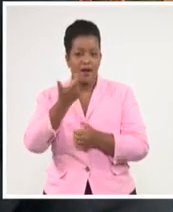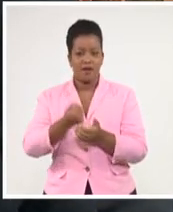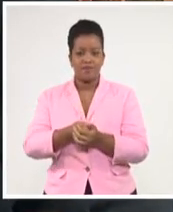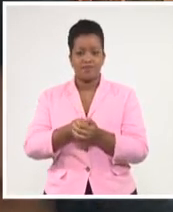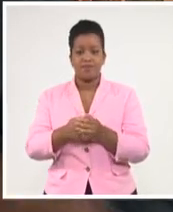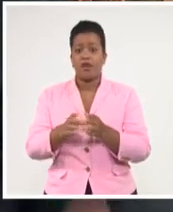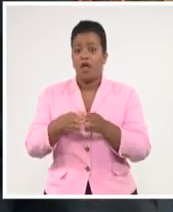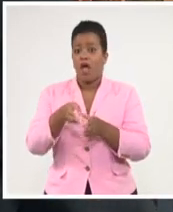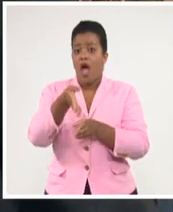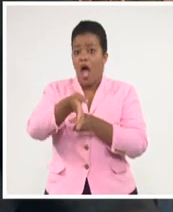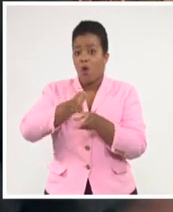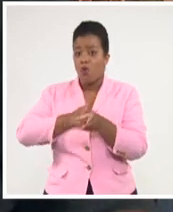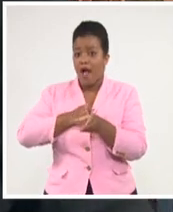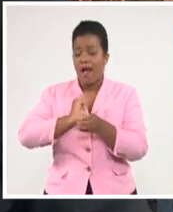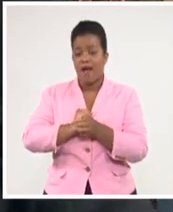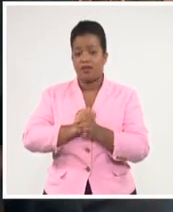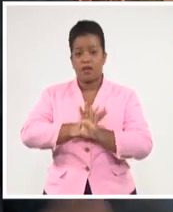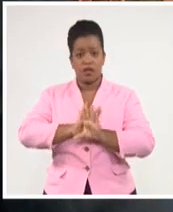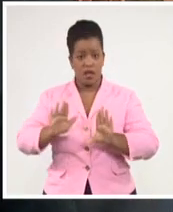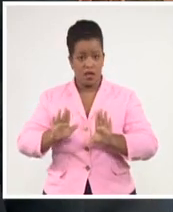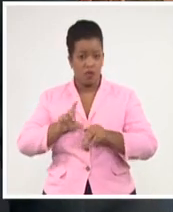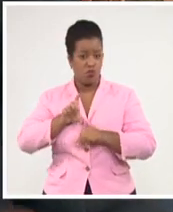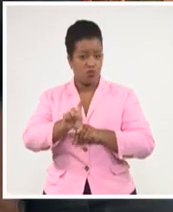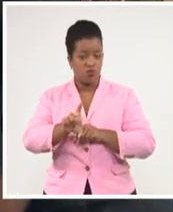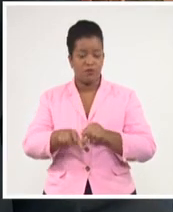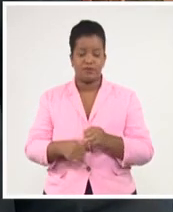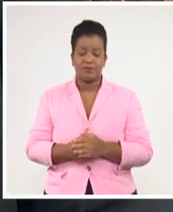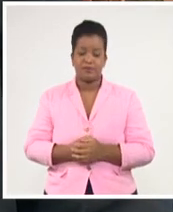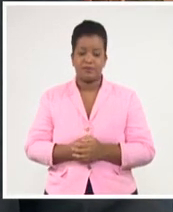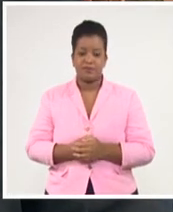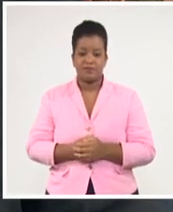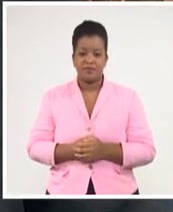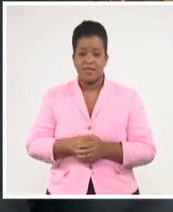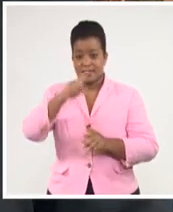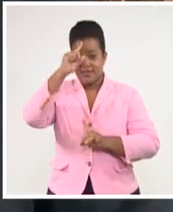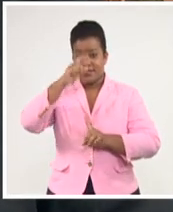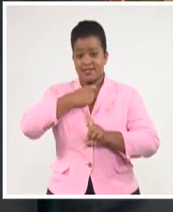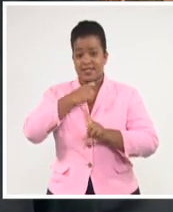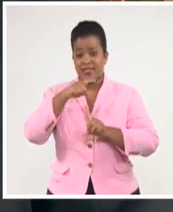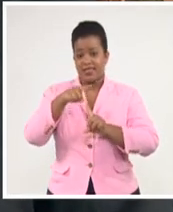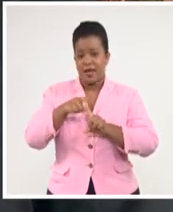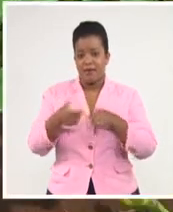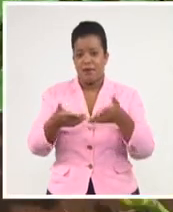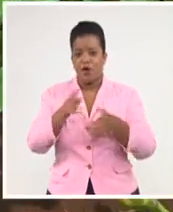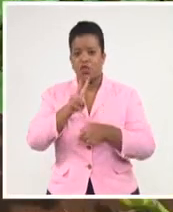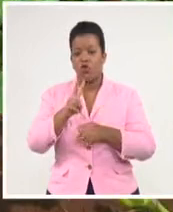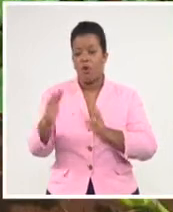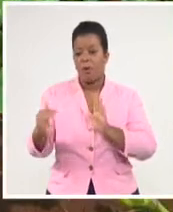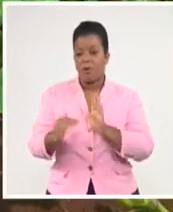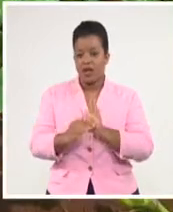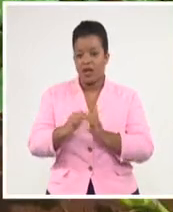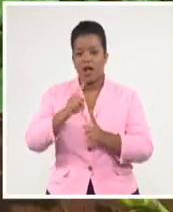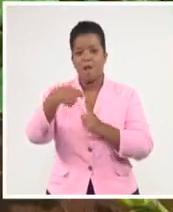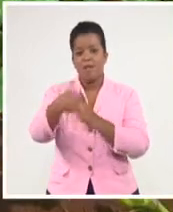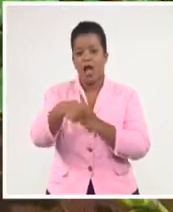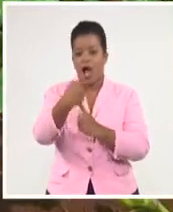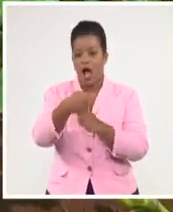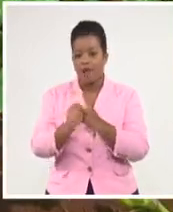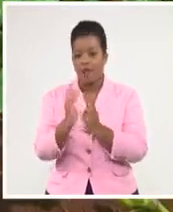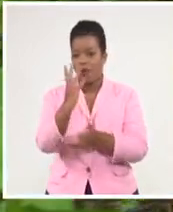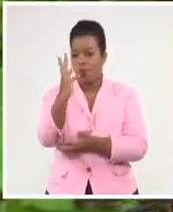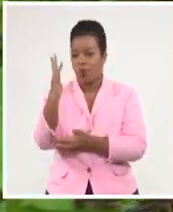Aguacate que tengo ya, que ya así se sembró ya últimamente, y en septiembre sembré alrededor de 2.000 pies de plátano. El asociado de la